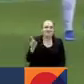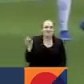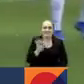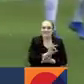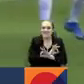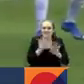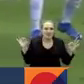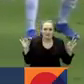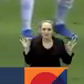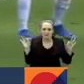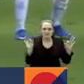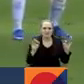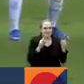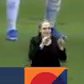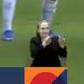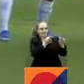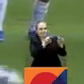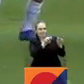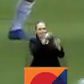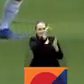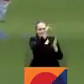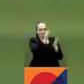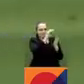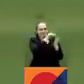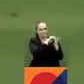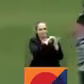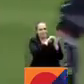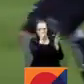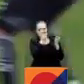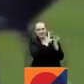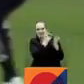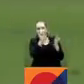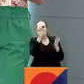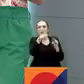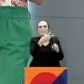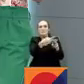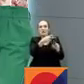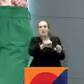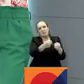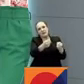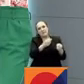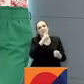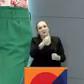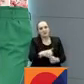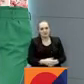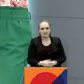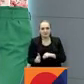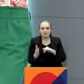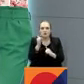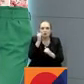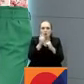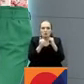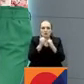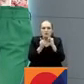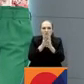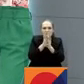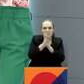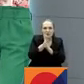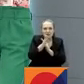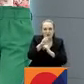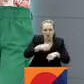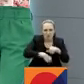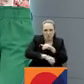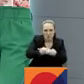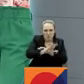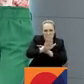estratega habría sido no arriesgarlo para esta triple fecha de eliminatoria. Un datico antes de irme con otro deporte, les había